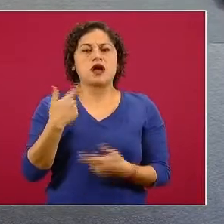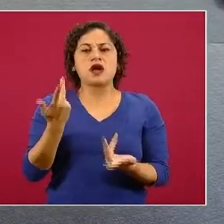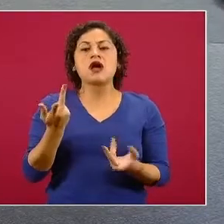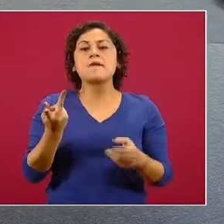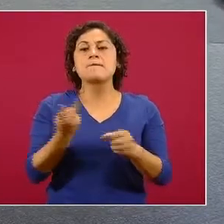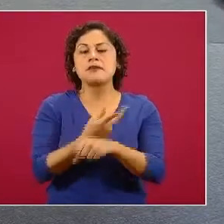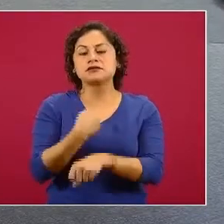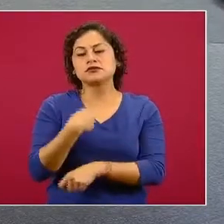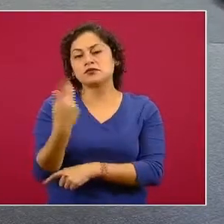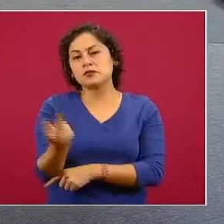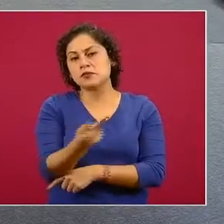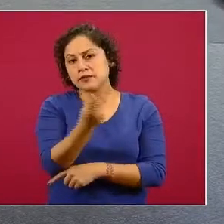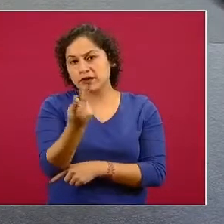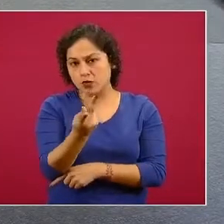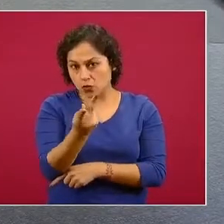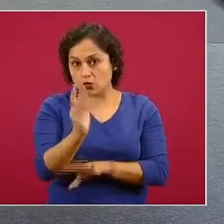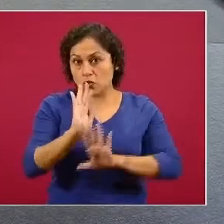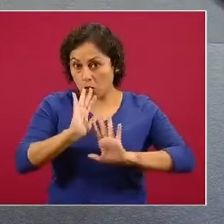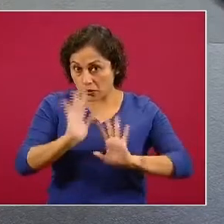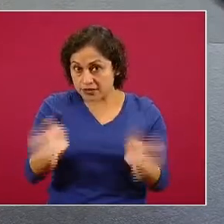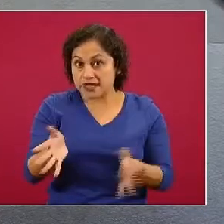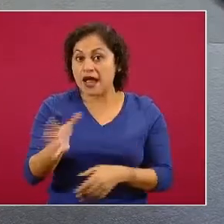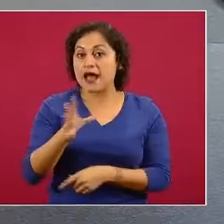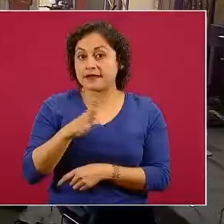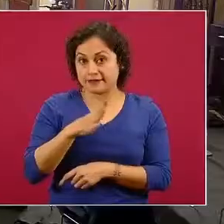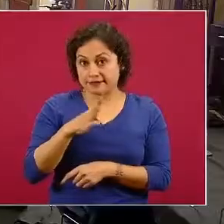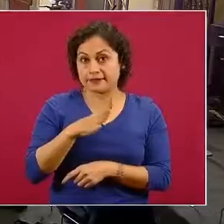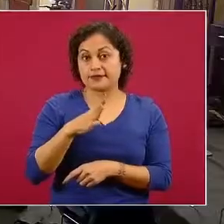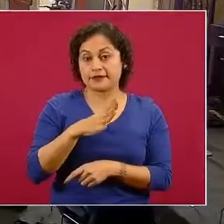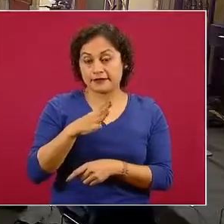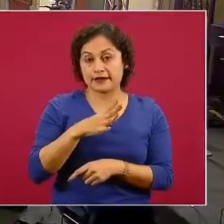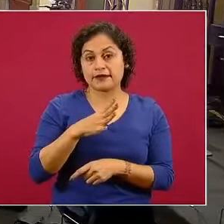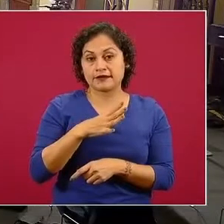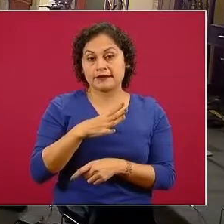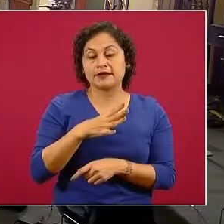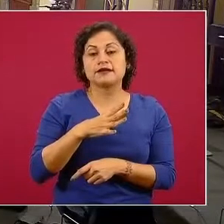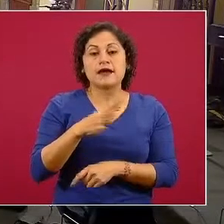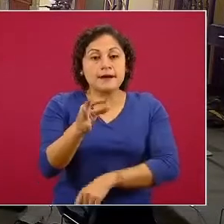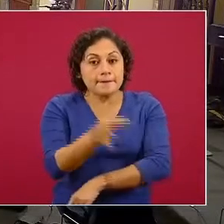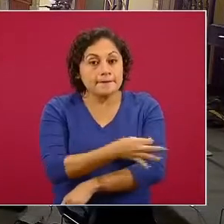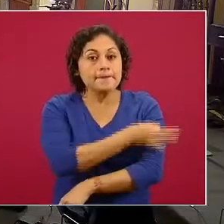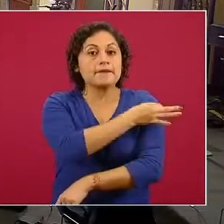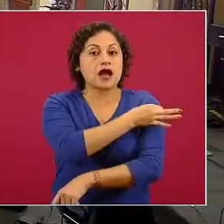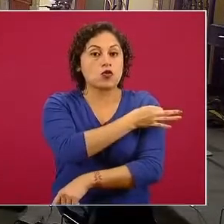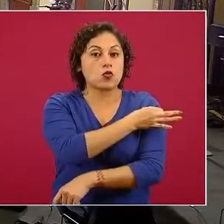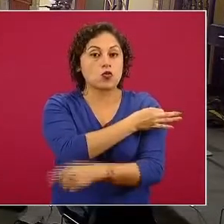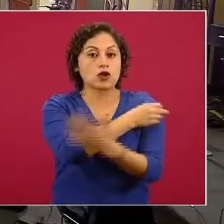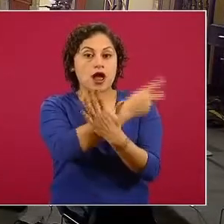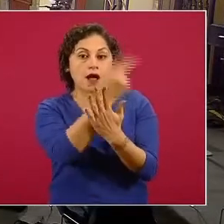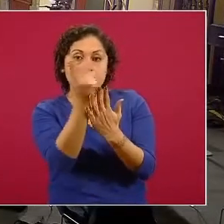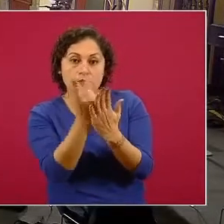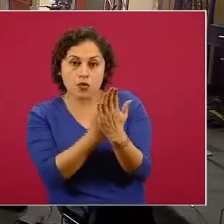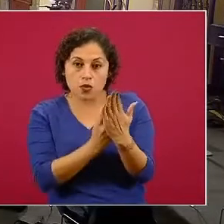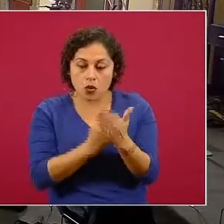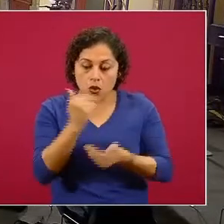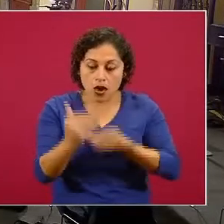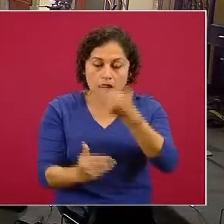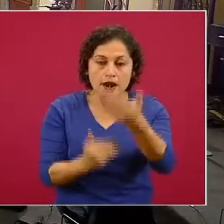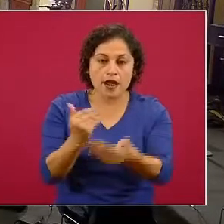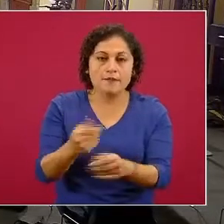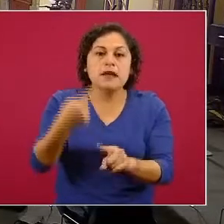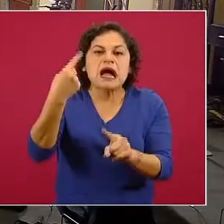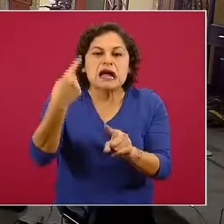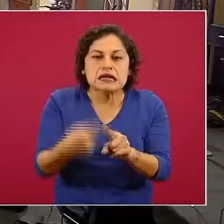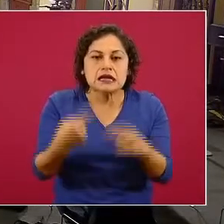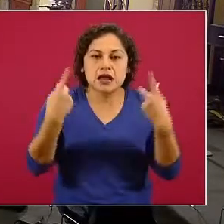por lo menos algún protocolo para hacer un esquema de vacunación. ¿Quiénes van a ser las personas que se van